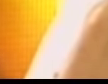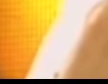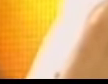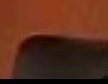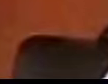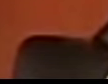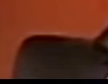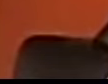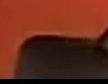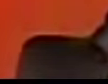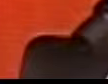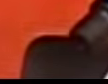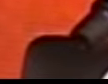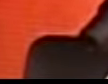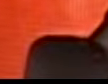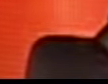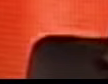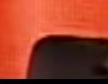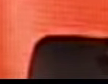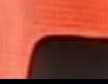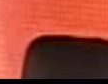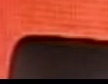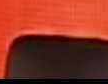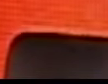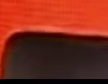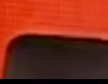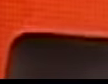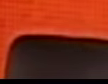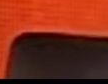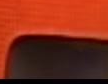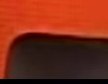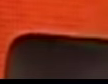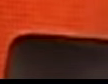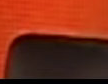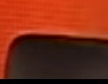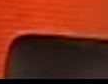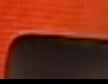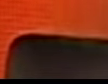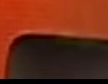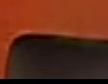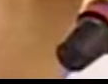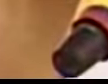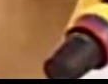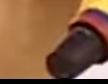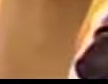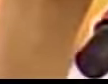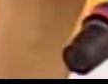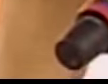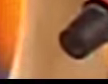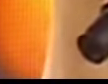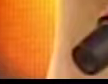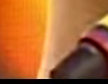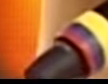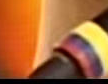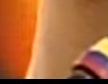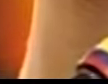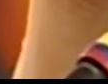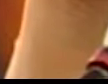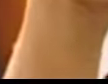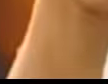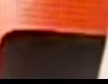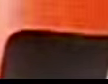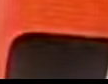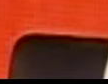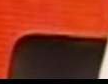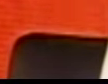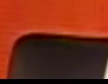lo que me sorprende es que come ahí, después va a Amaguaña y se come. O sea, en Amaguaña no puede comer mucho porque me sacaron a bailar, etc.